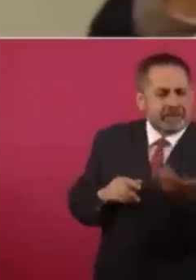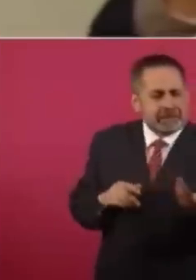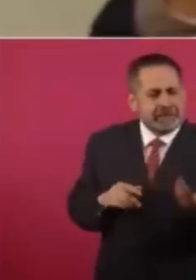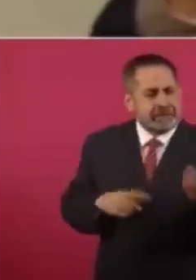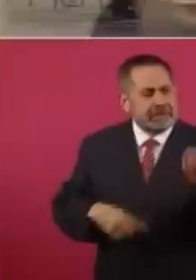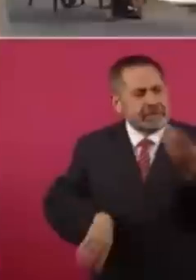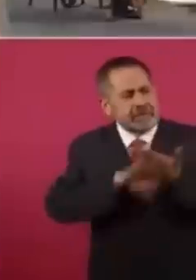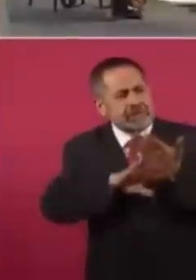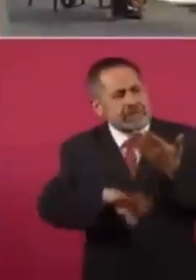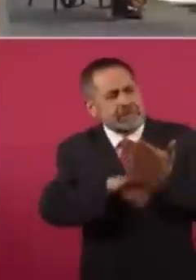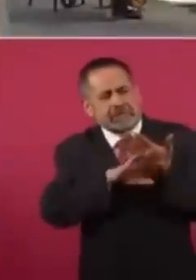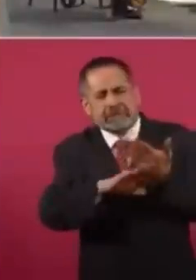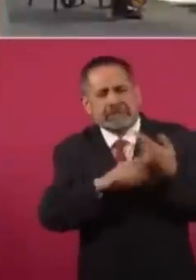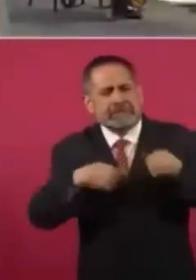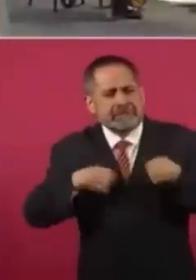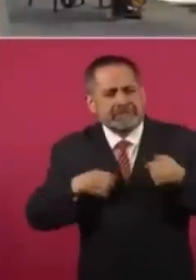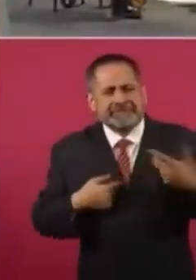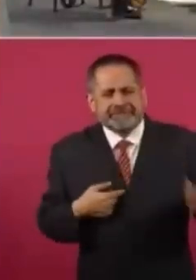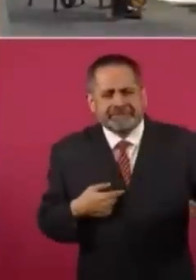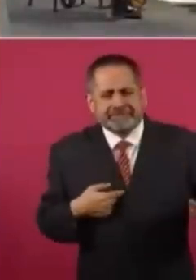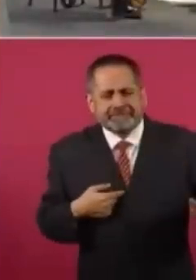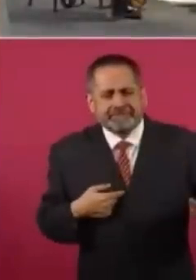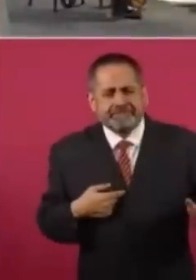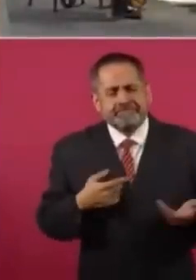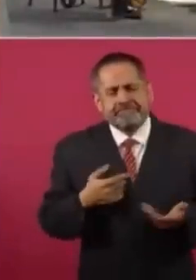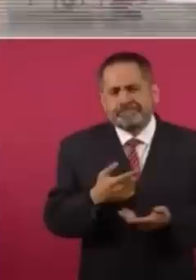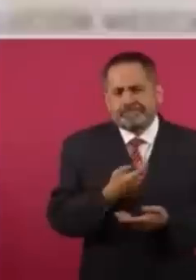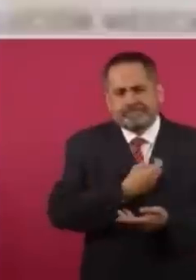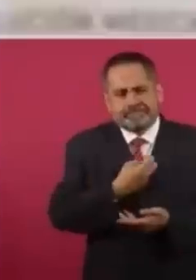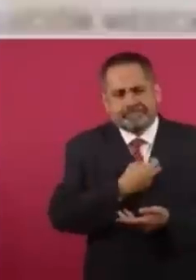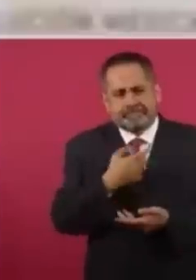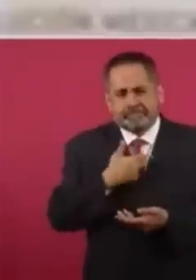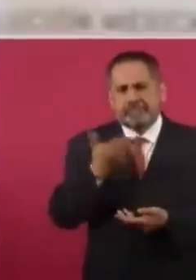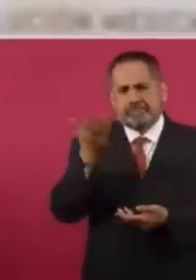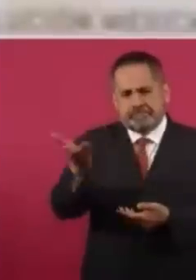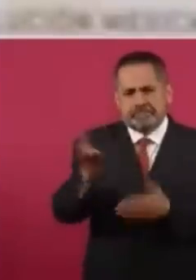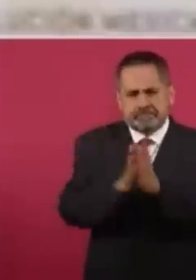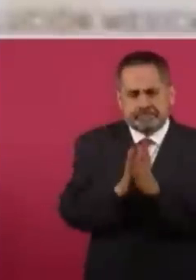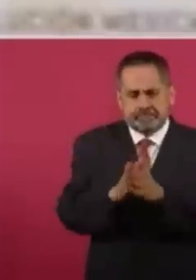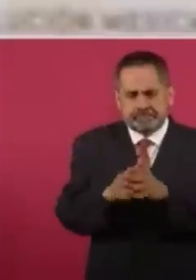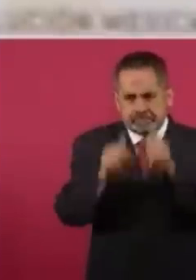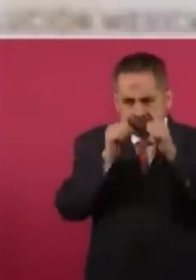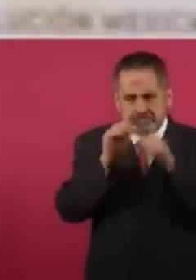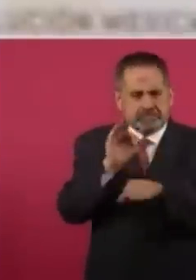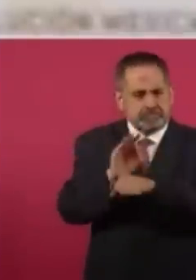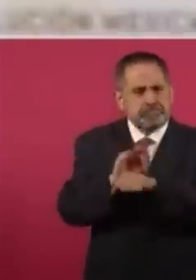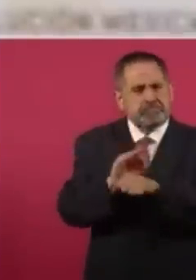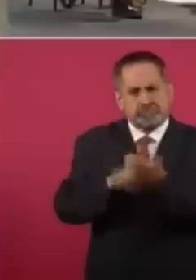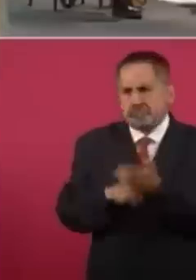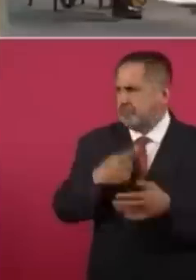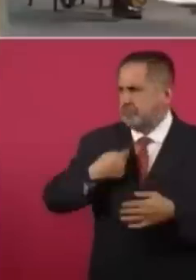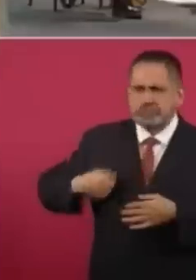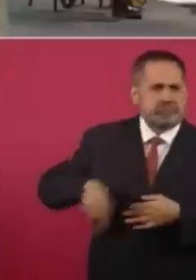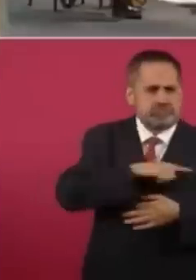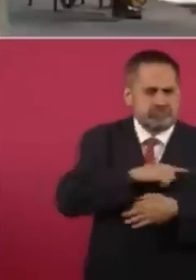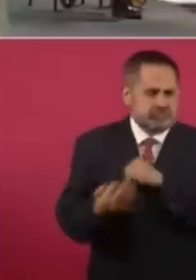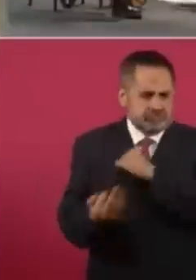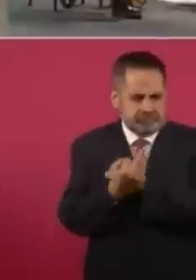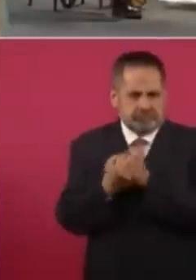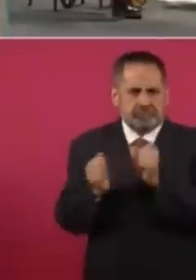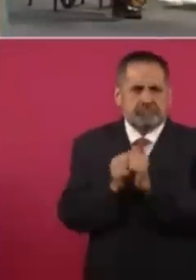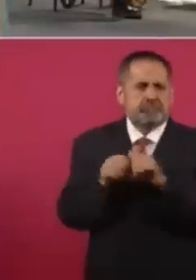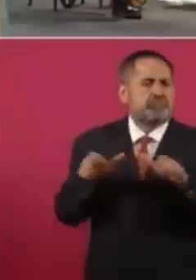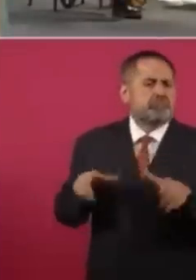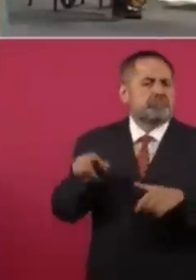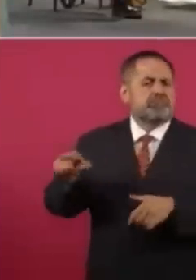un mensaje de odio y que como periodista vengo a pedirle, señor, que vele por nuestros derechos en general con el